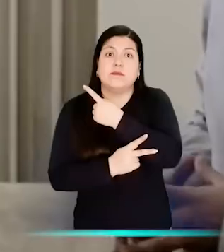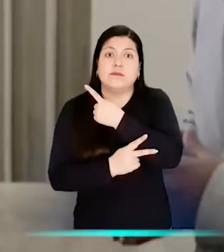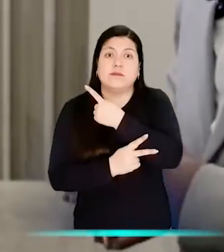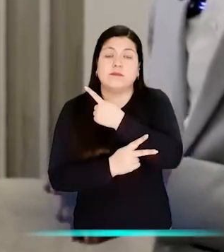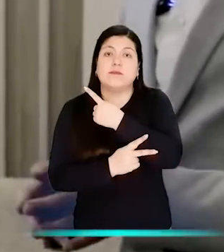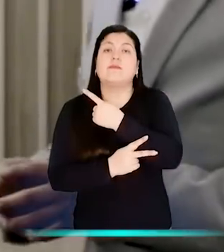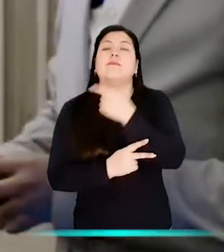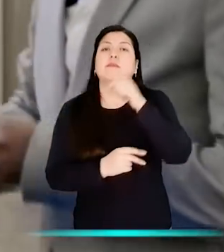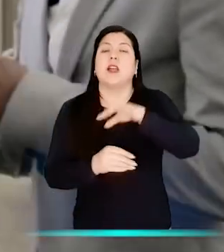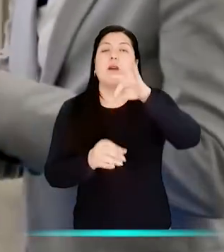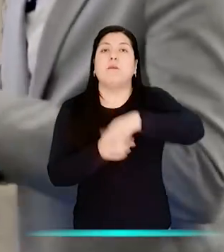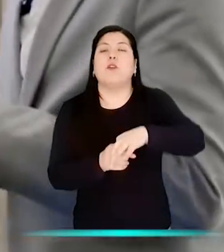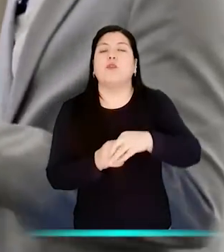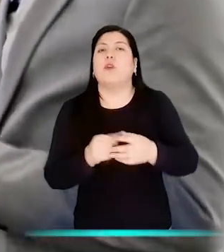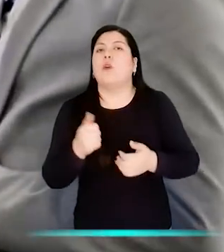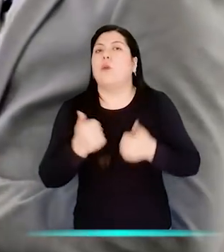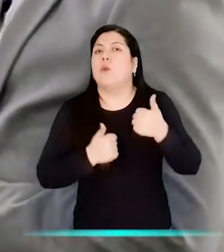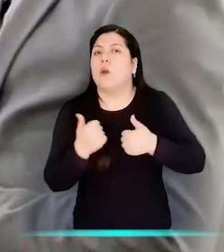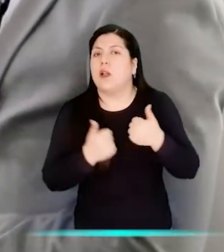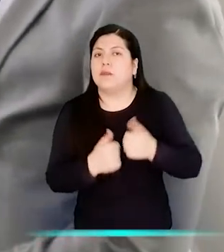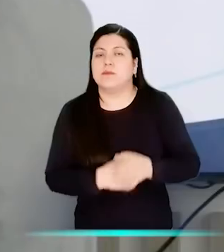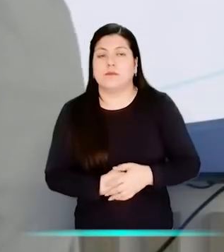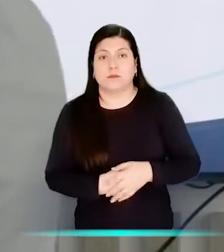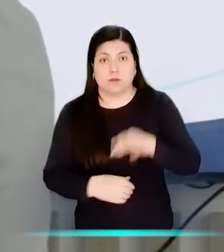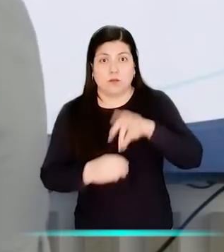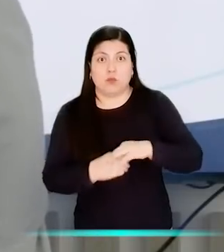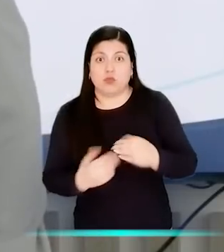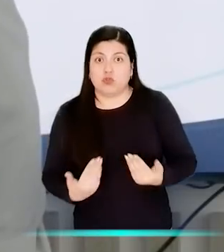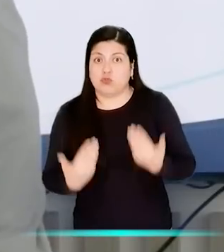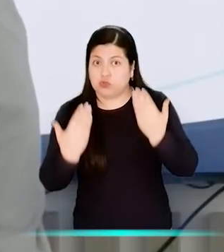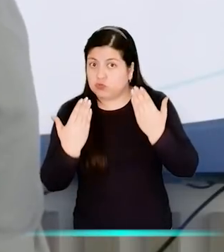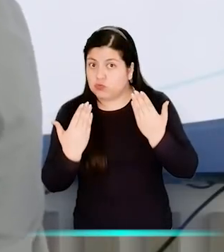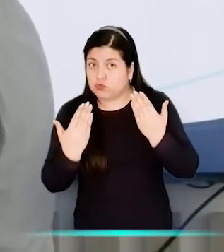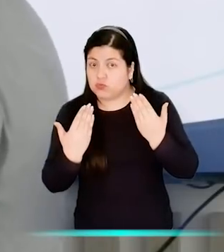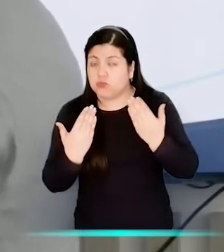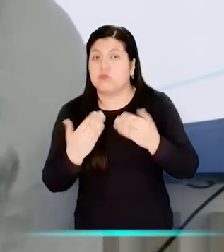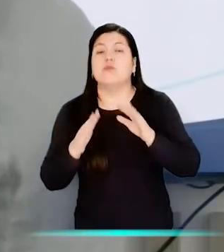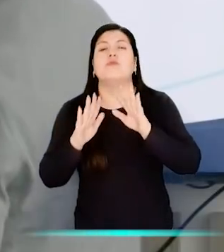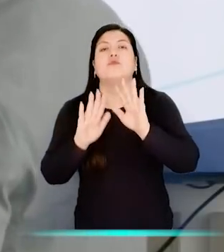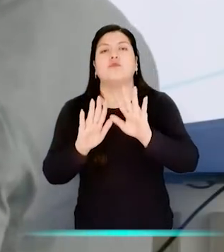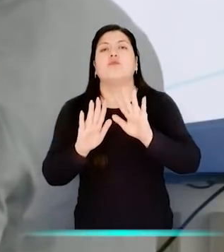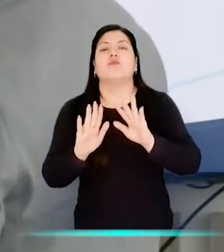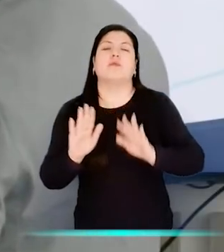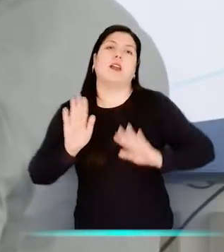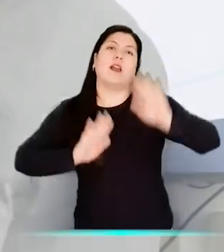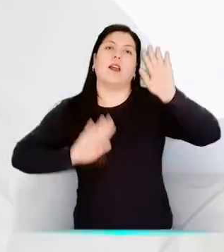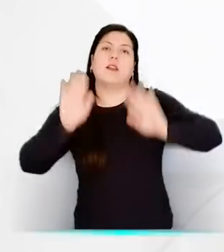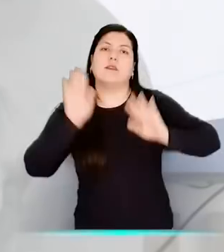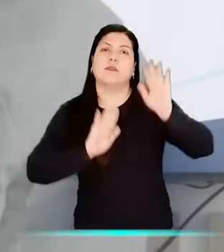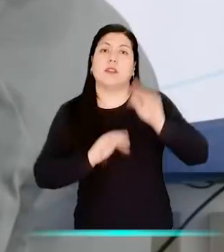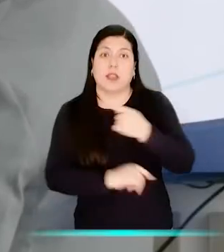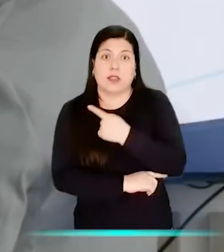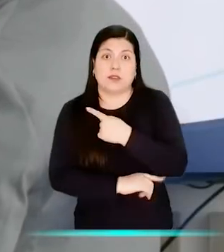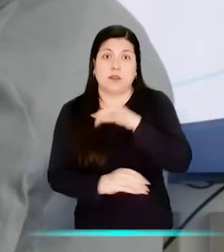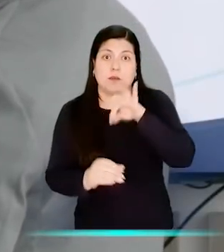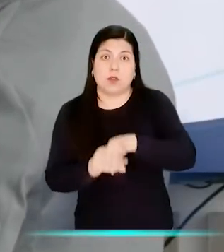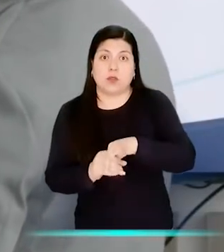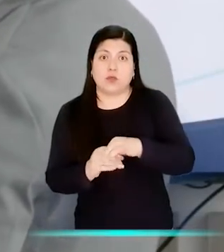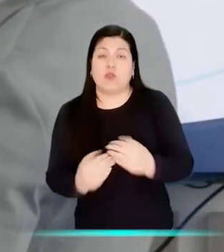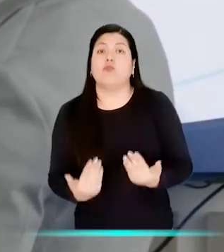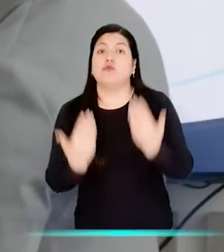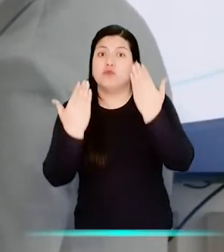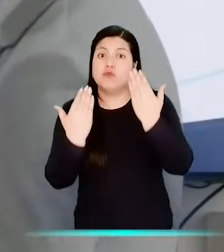para contextualizar la clase de voto que se da. Voto válido por el candidato. Este sería un voto